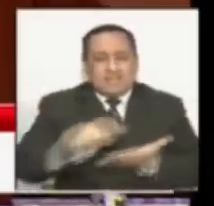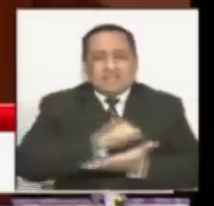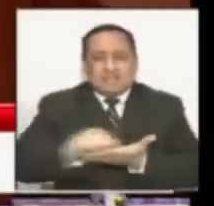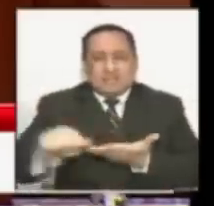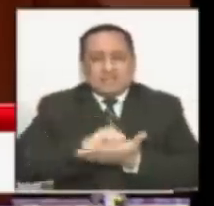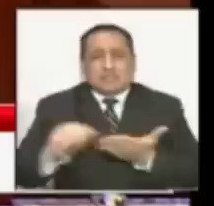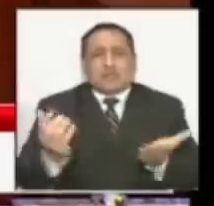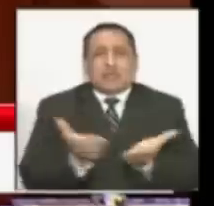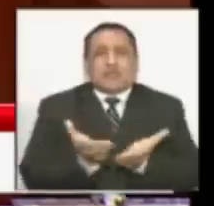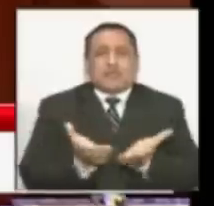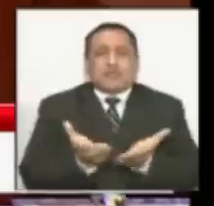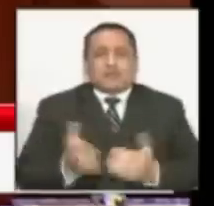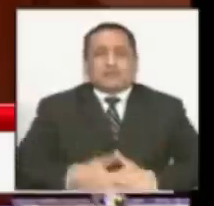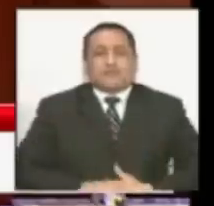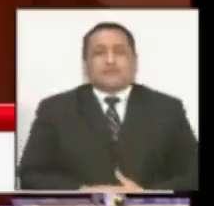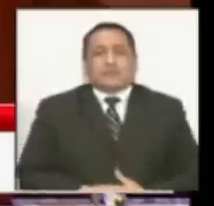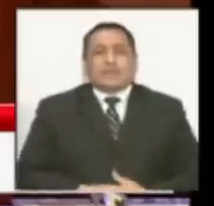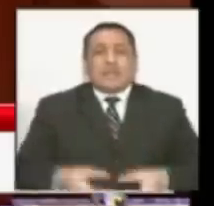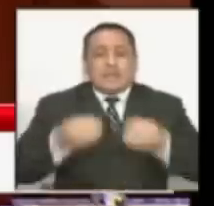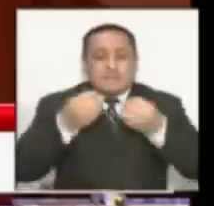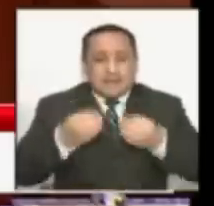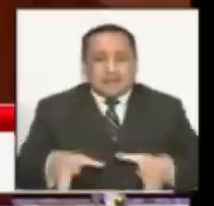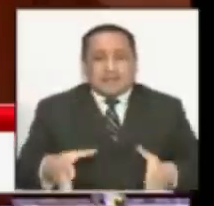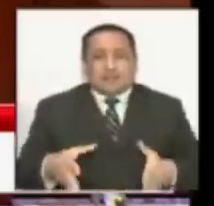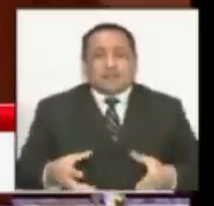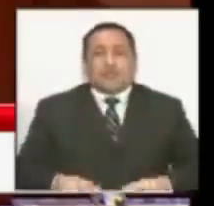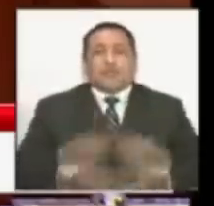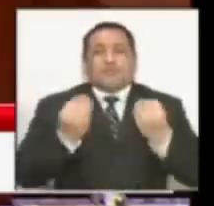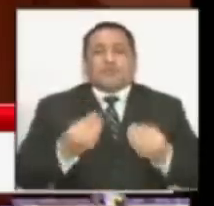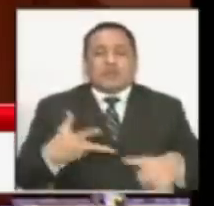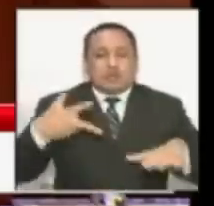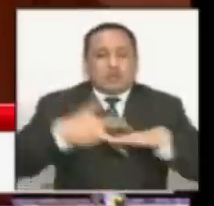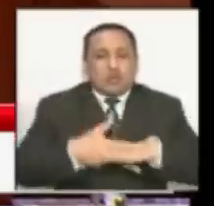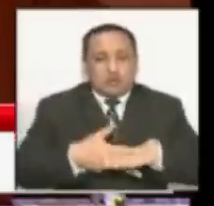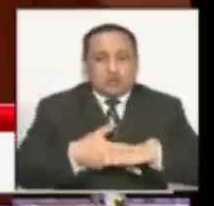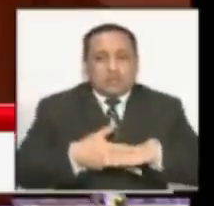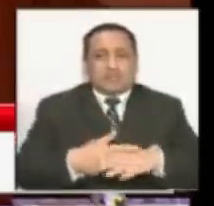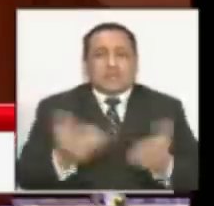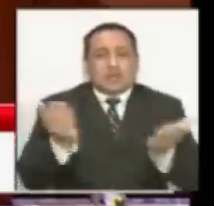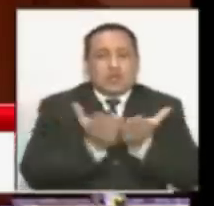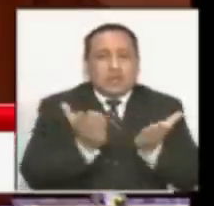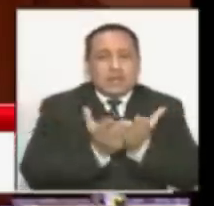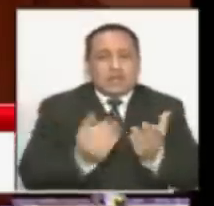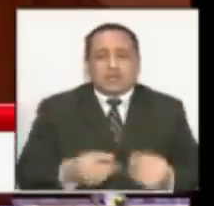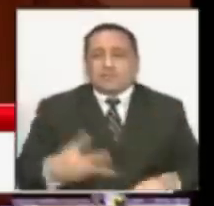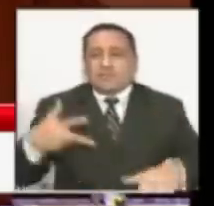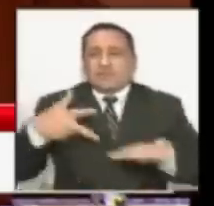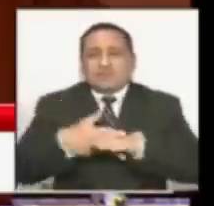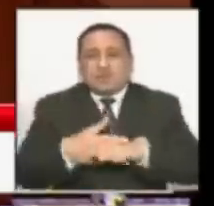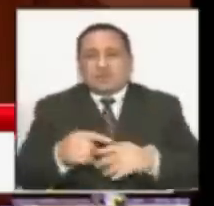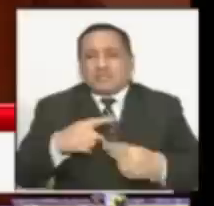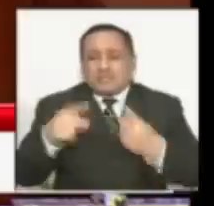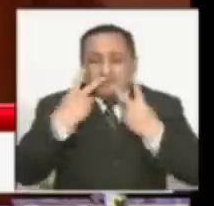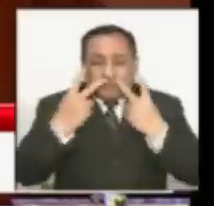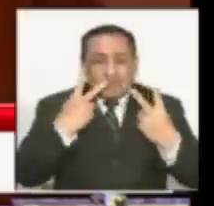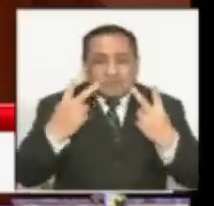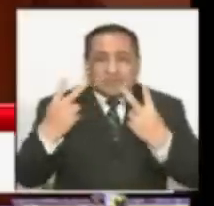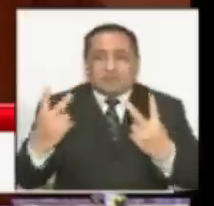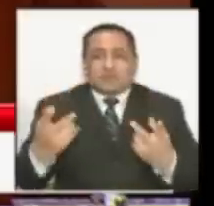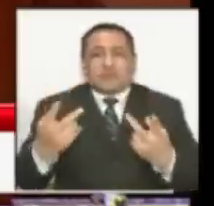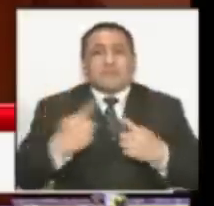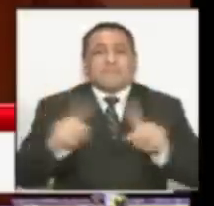de educación. Los han perdido por la interrupción de las clases, por la imposibilidad de las clases